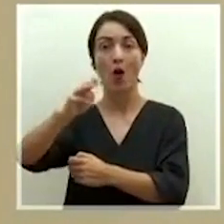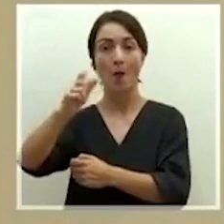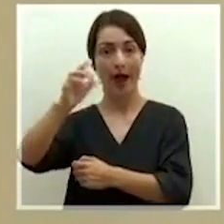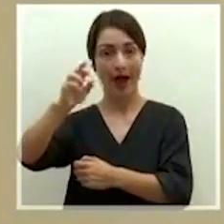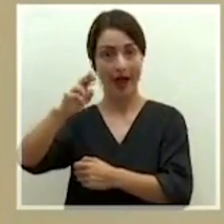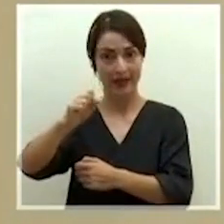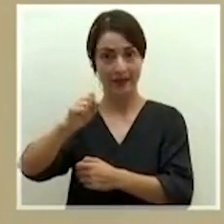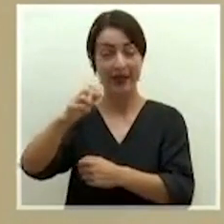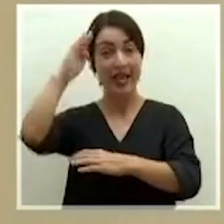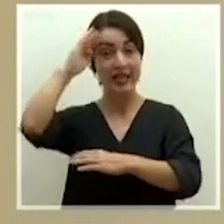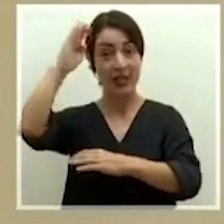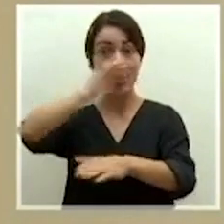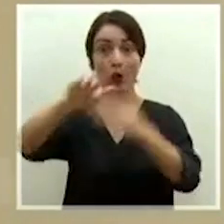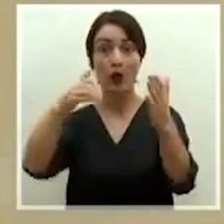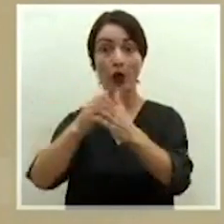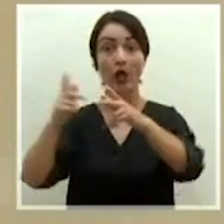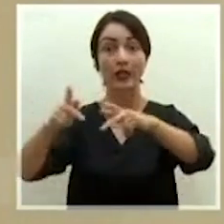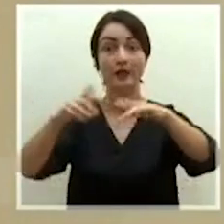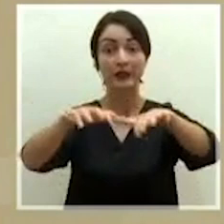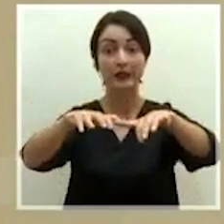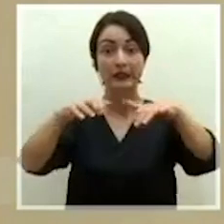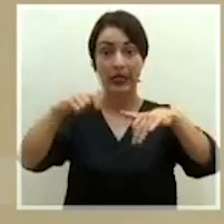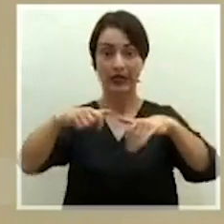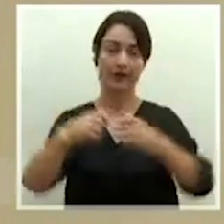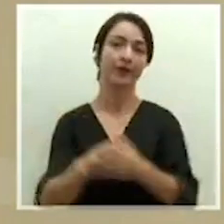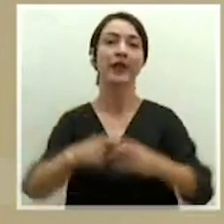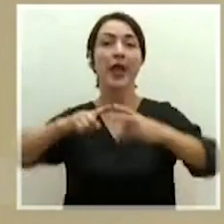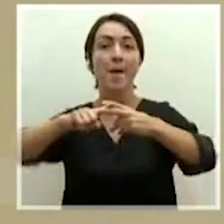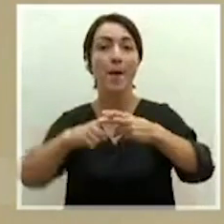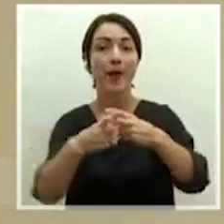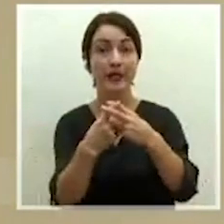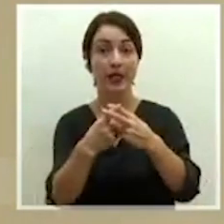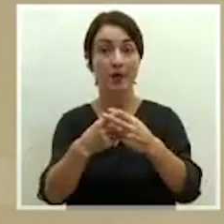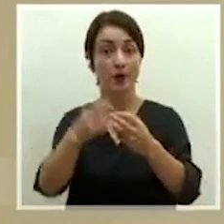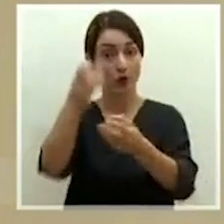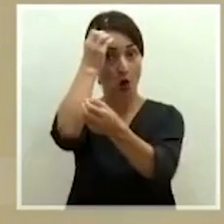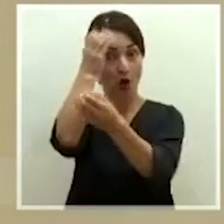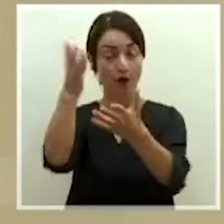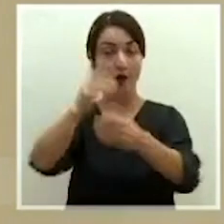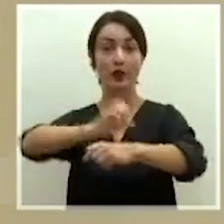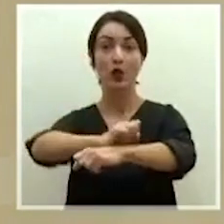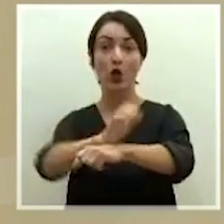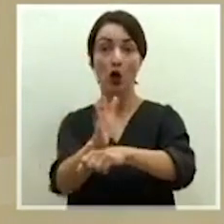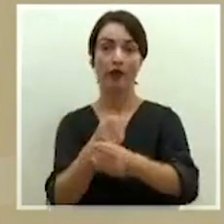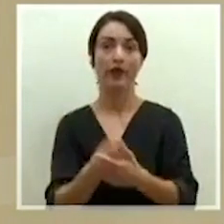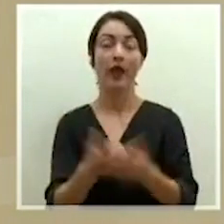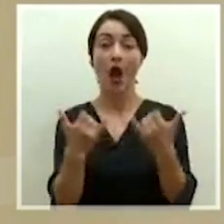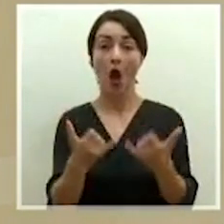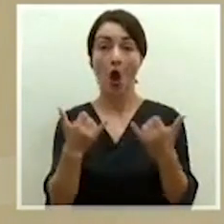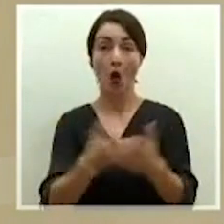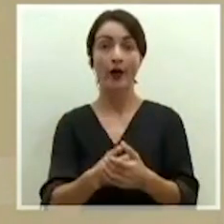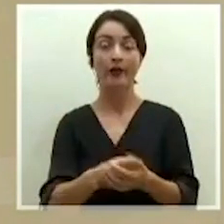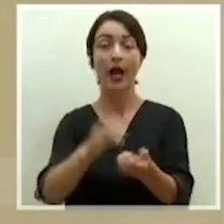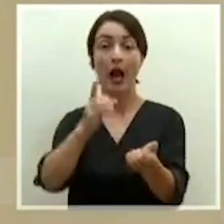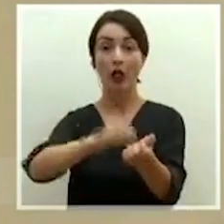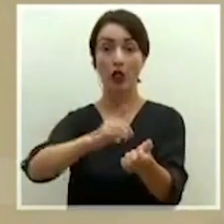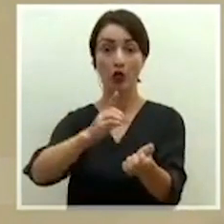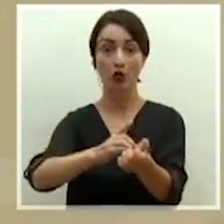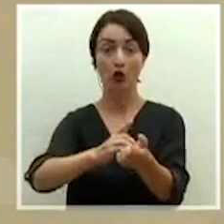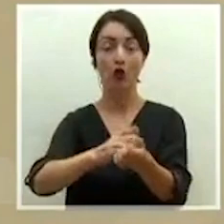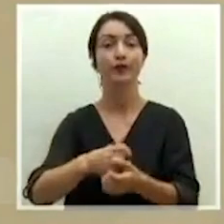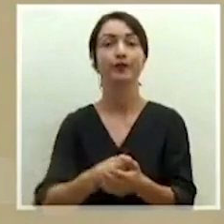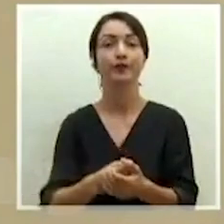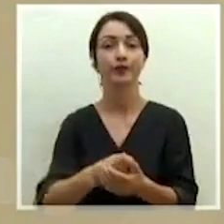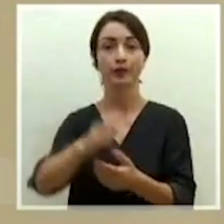manera presencial este domingo. Iniciamos con el reporte epidemiológico COVID, así que le cedemos la palabra al doctor Rodrigo Marín,